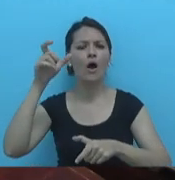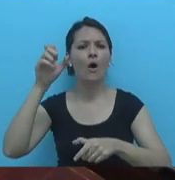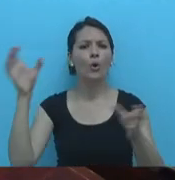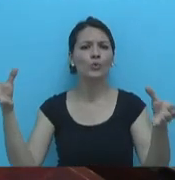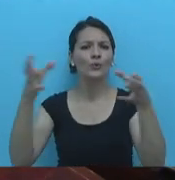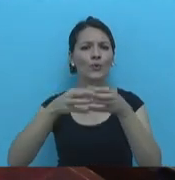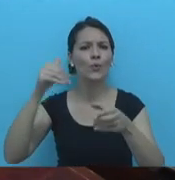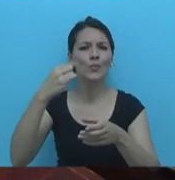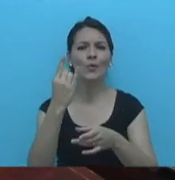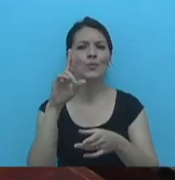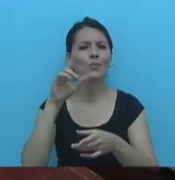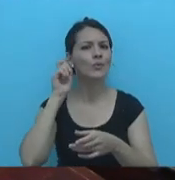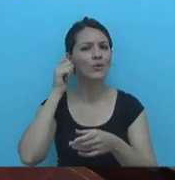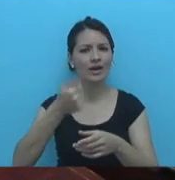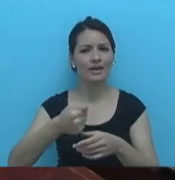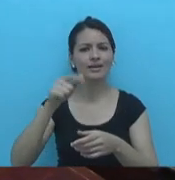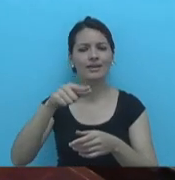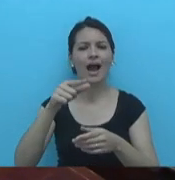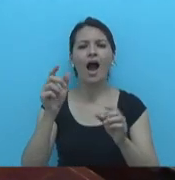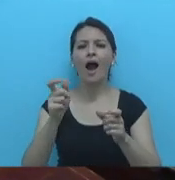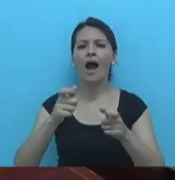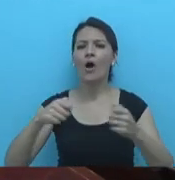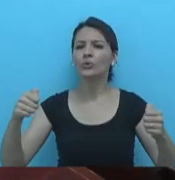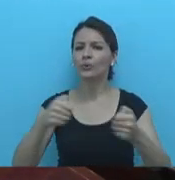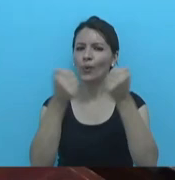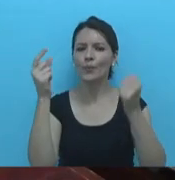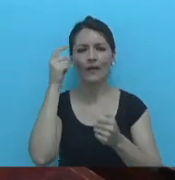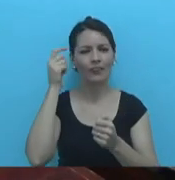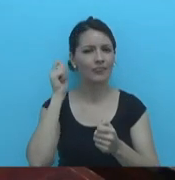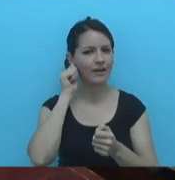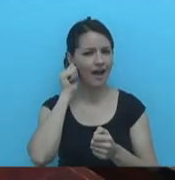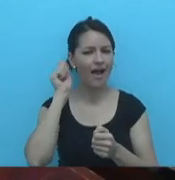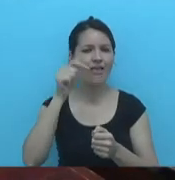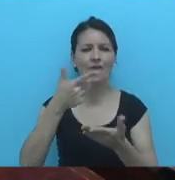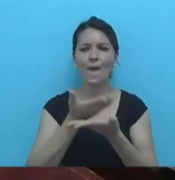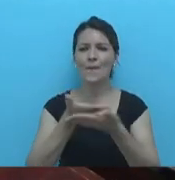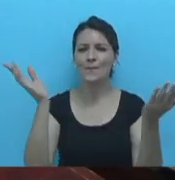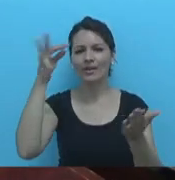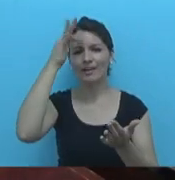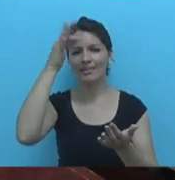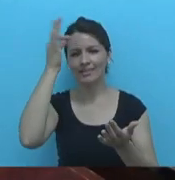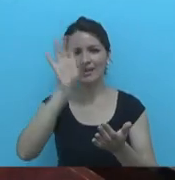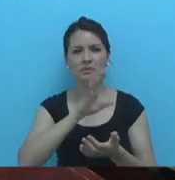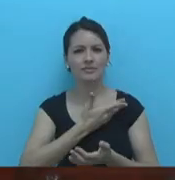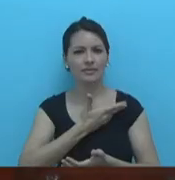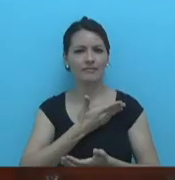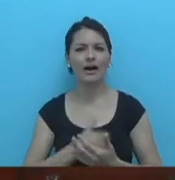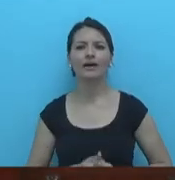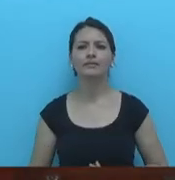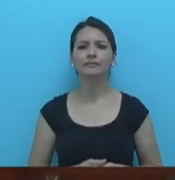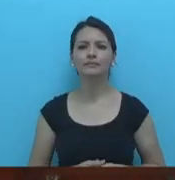décimo aniversario como un movimiento cultural y social icónico de la expresión artística provincial. A votación el tratamiento